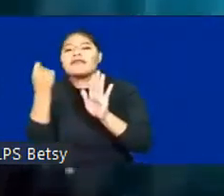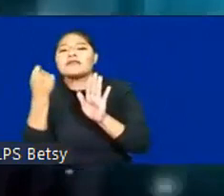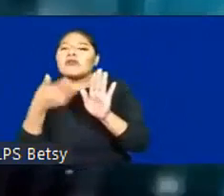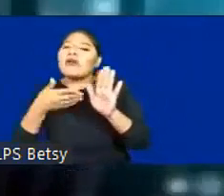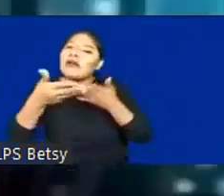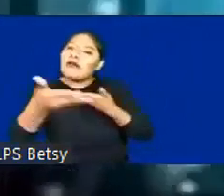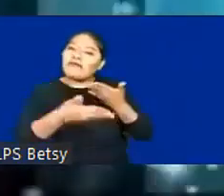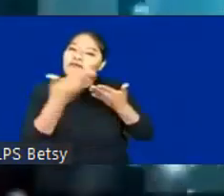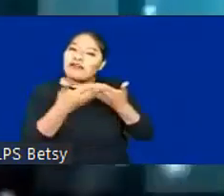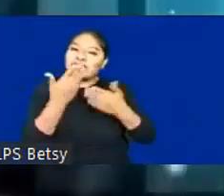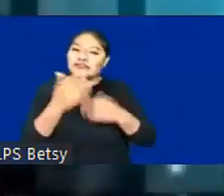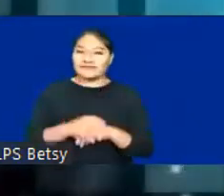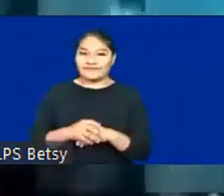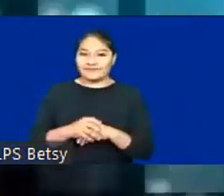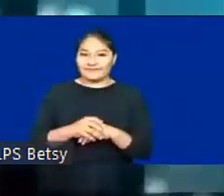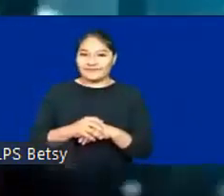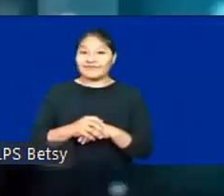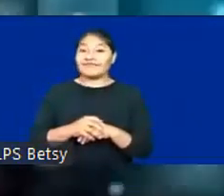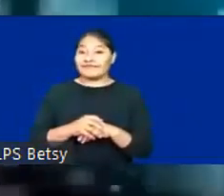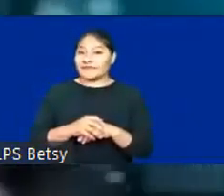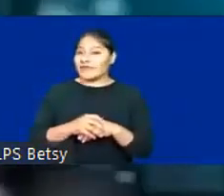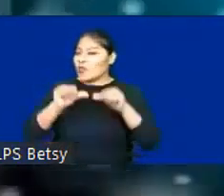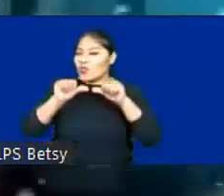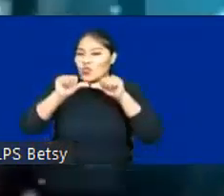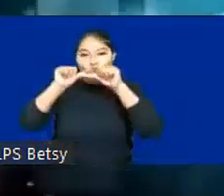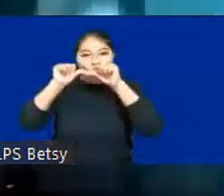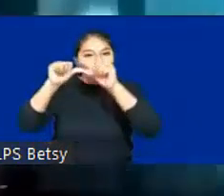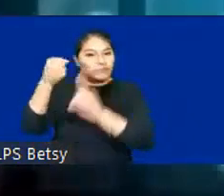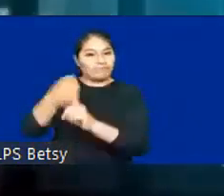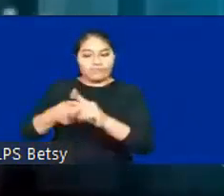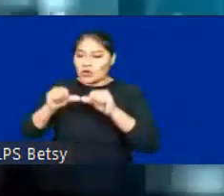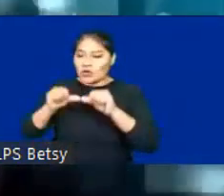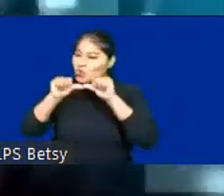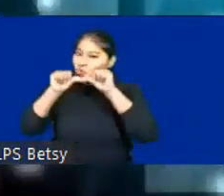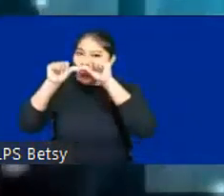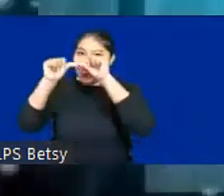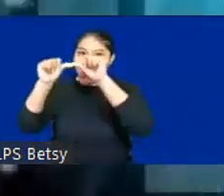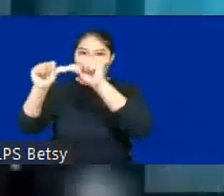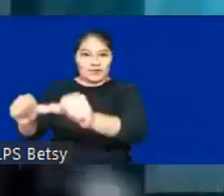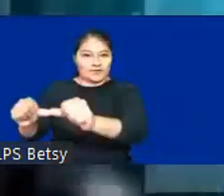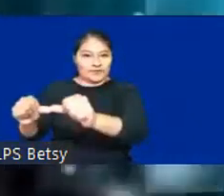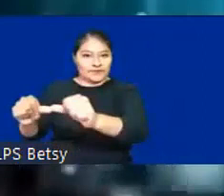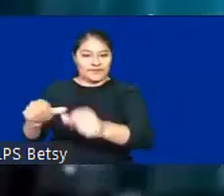hace permanentemente, ¿no? Allí, en cada una de las capas, en